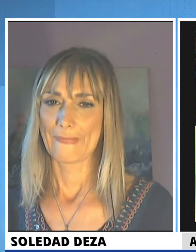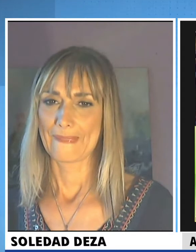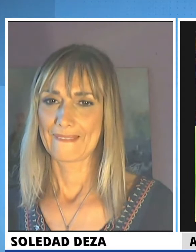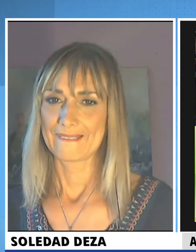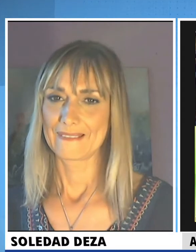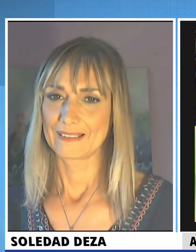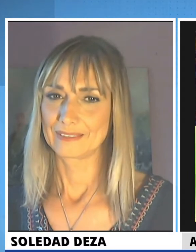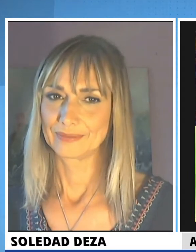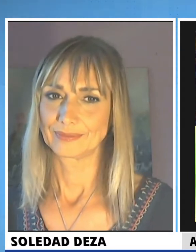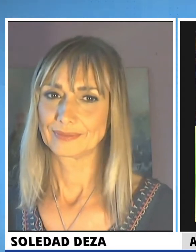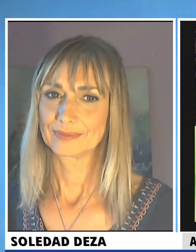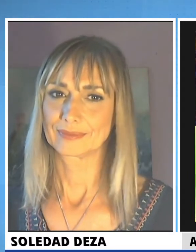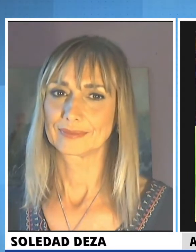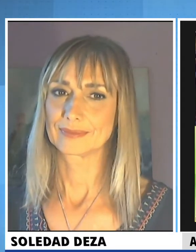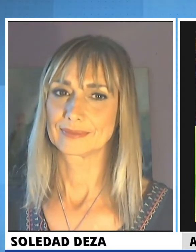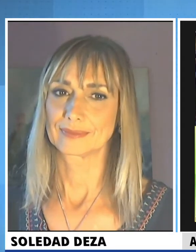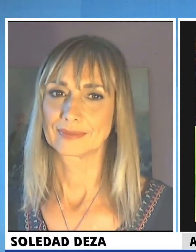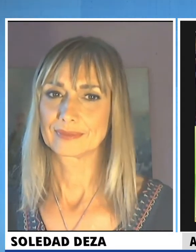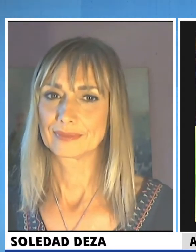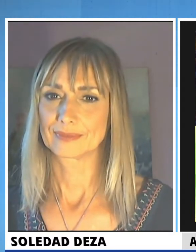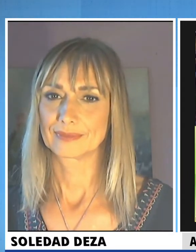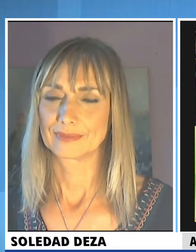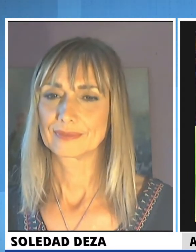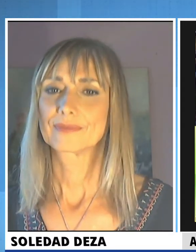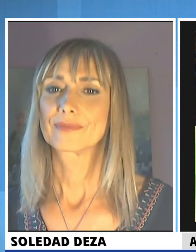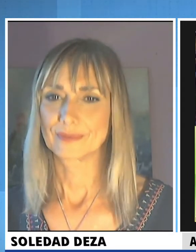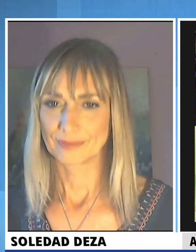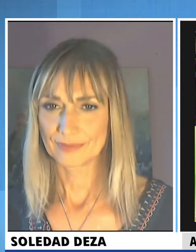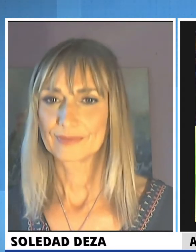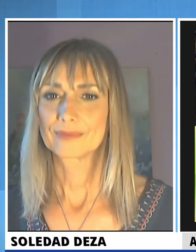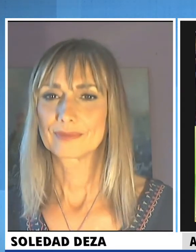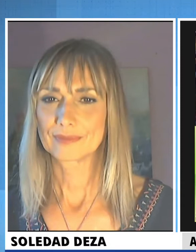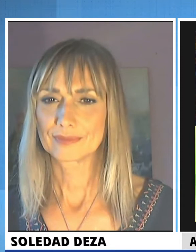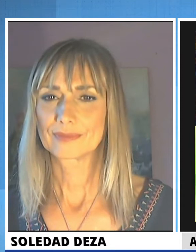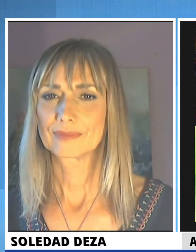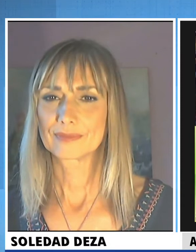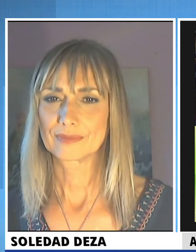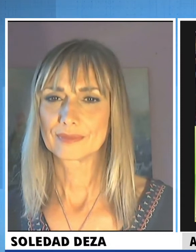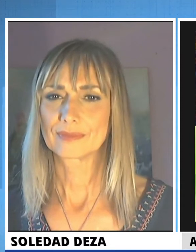es que se habiliten a los juzgados de paz que tienen las provincias